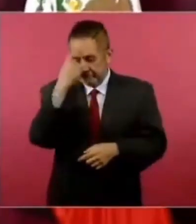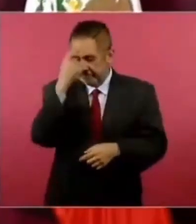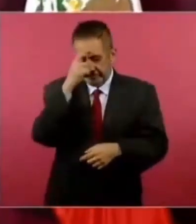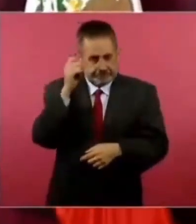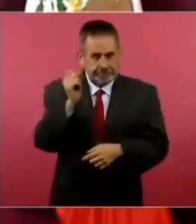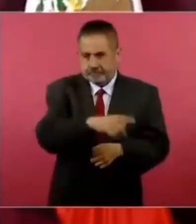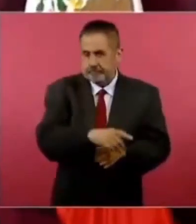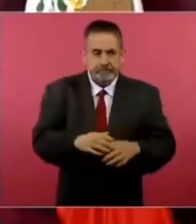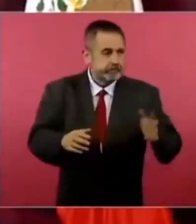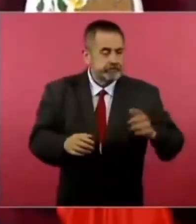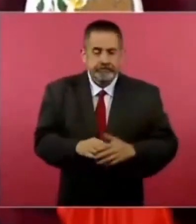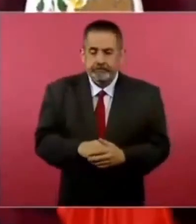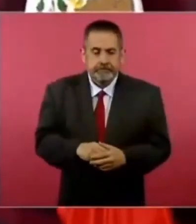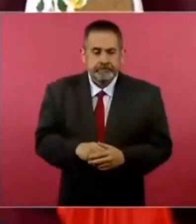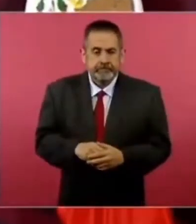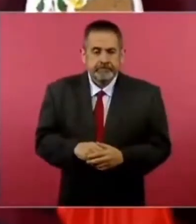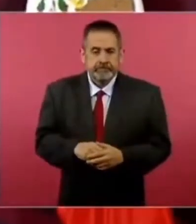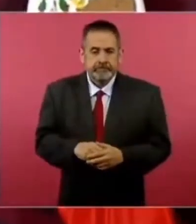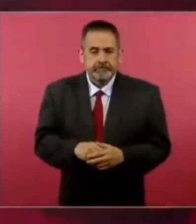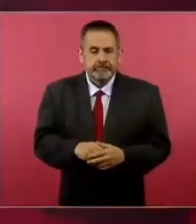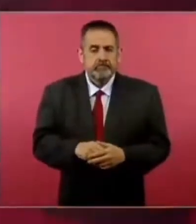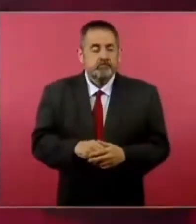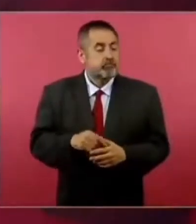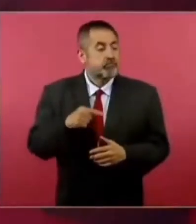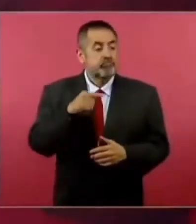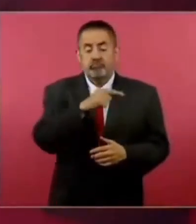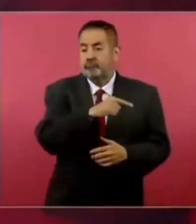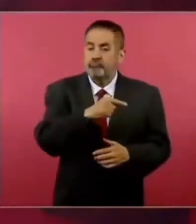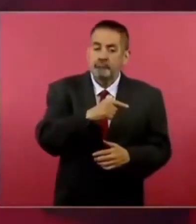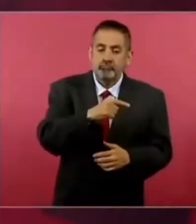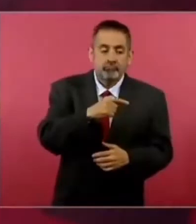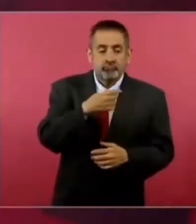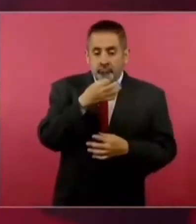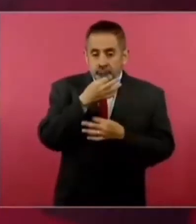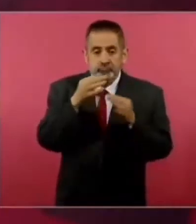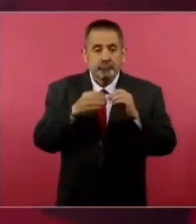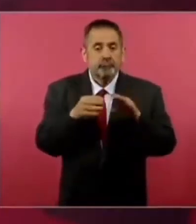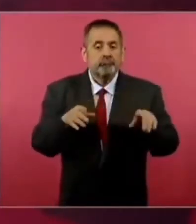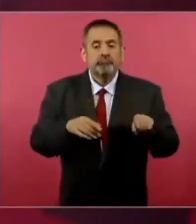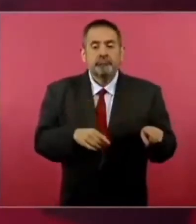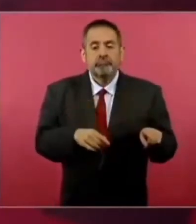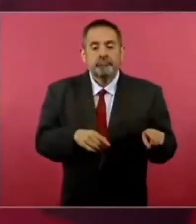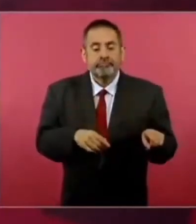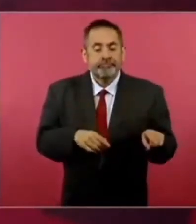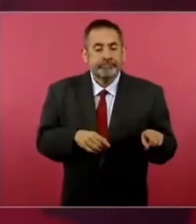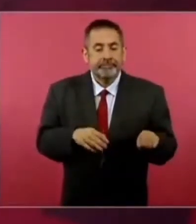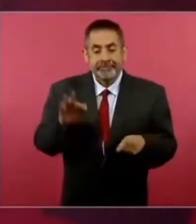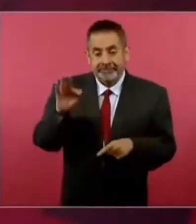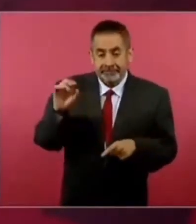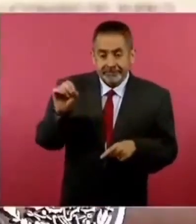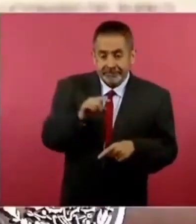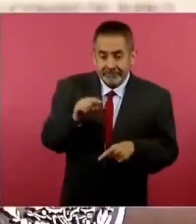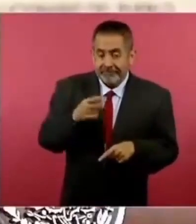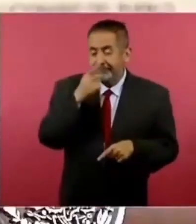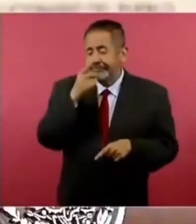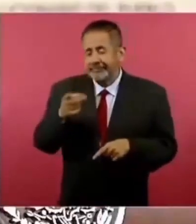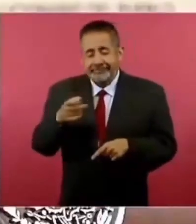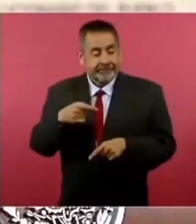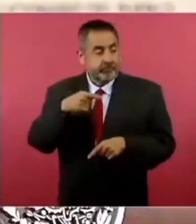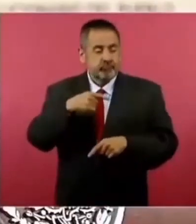Lo tienen en un mensaje en donde se atreve a decir que